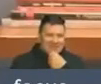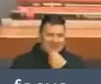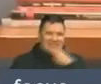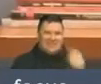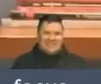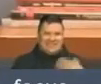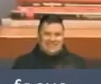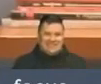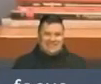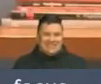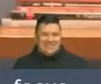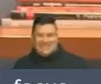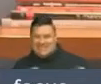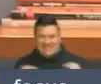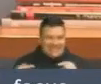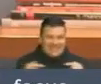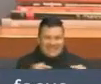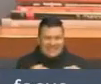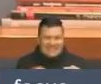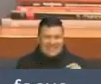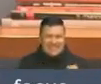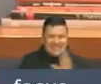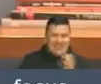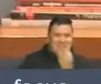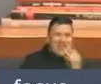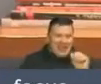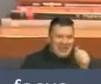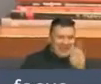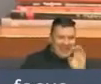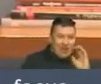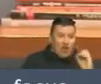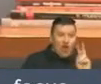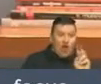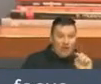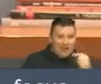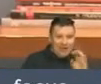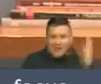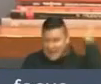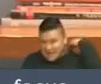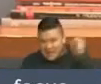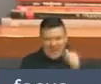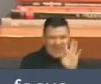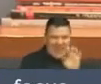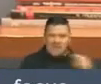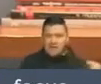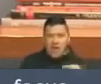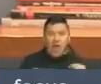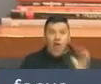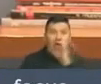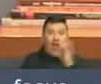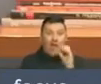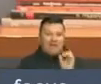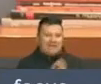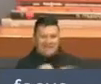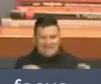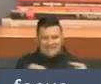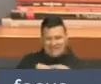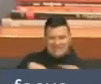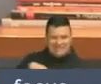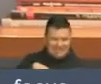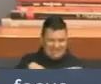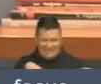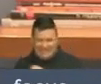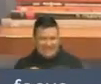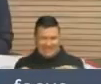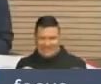Procedente de China, intenta atacar el COVID con el número 19 en la espalda. Atención, que está metiéndose en terreno de Colombia. Ataca por todas las